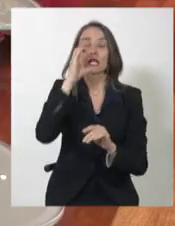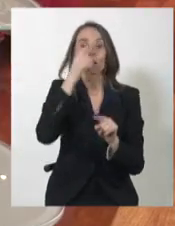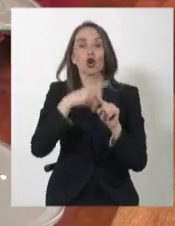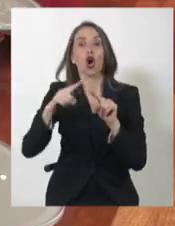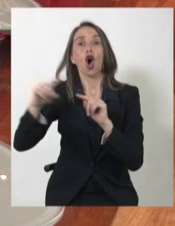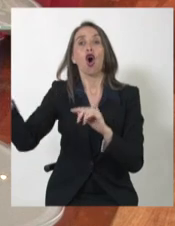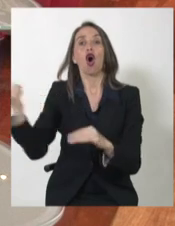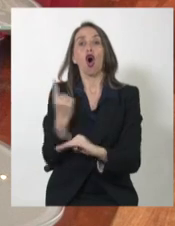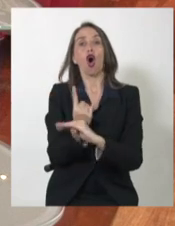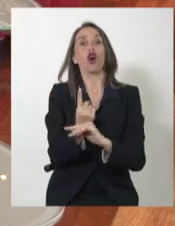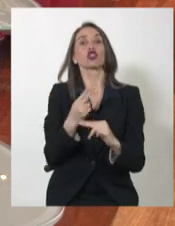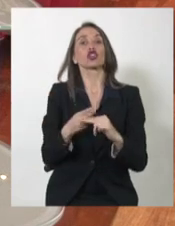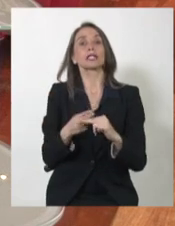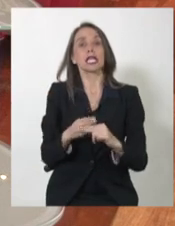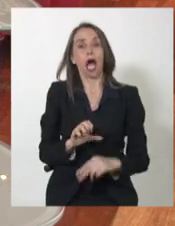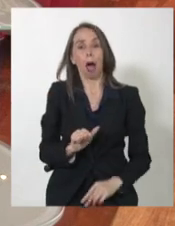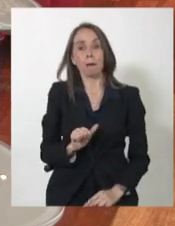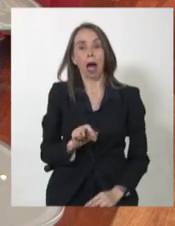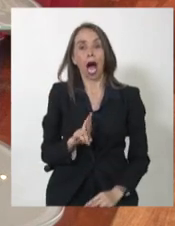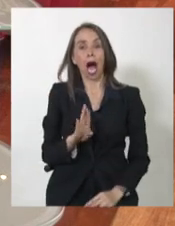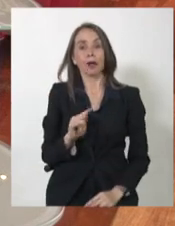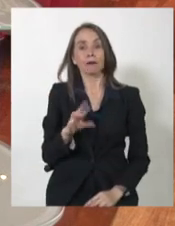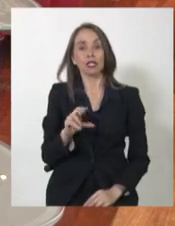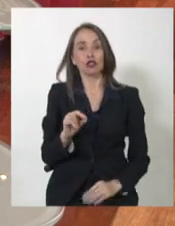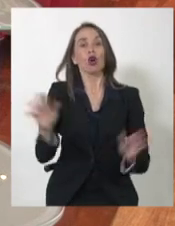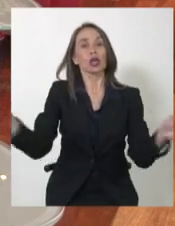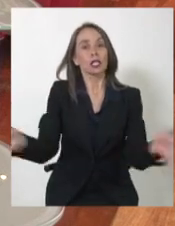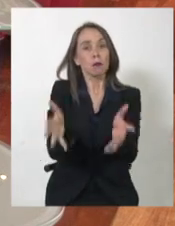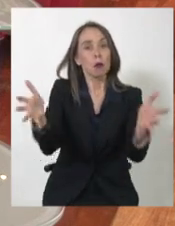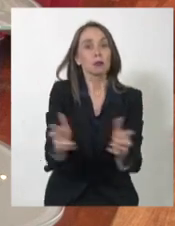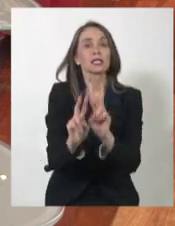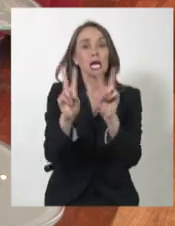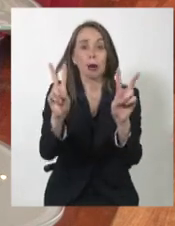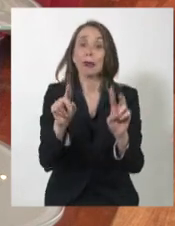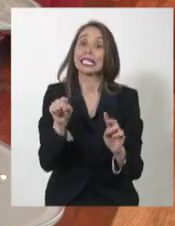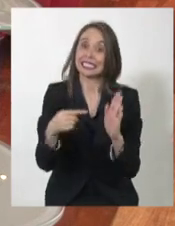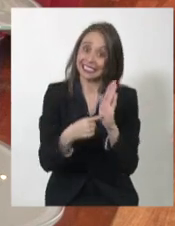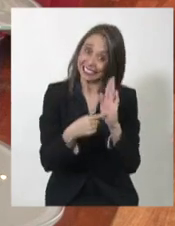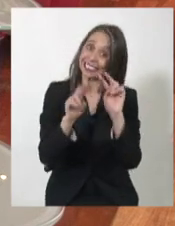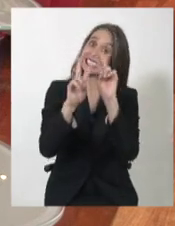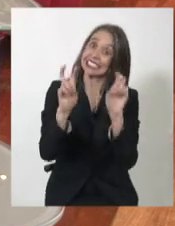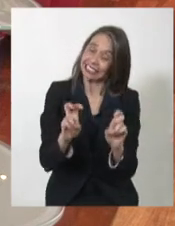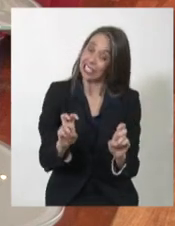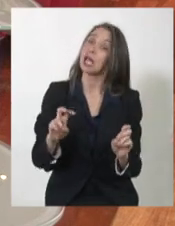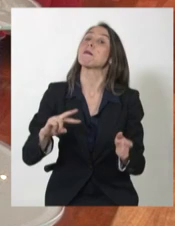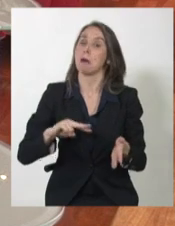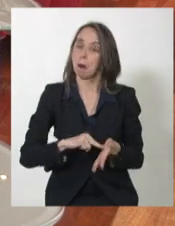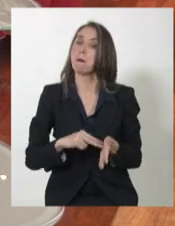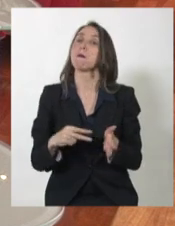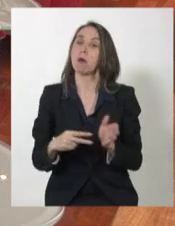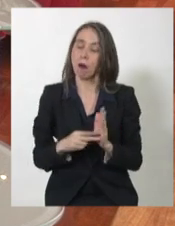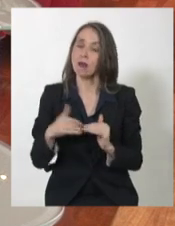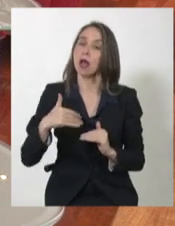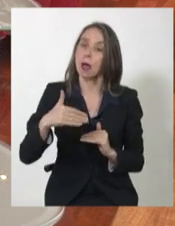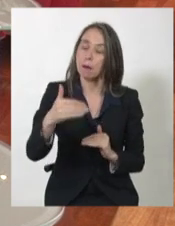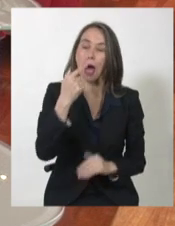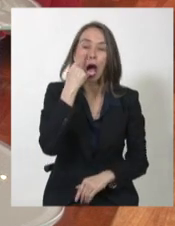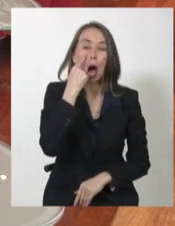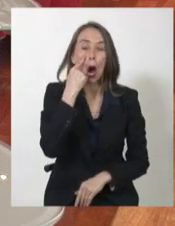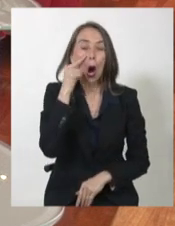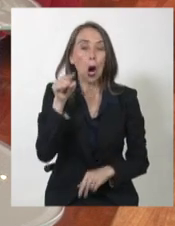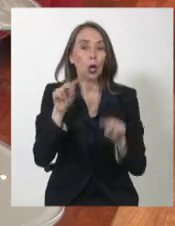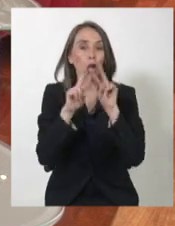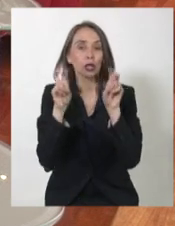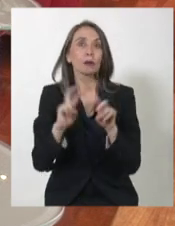árbitro, que sea pacífico, que... Pero ese es un problema, ¿no es cierto? Ese es un punto que va a haber que ponerle ojo